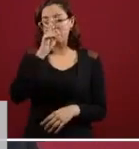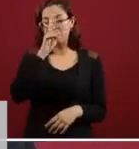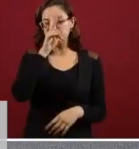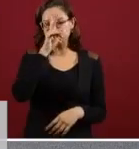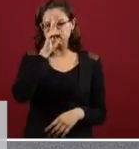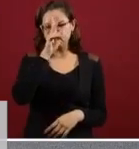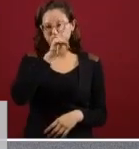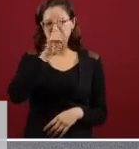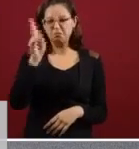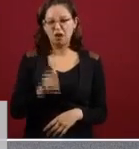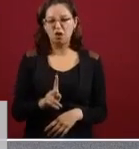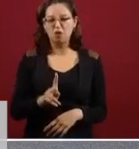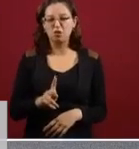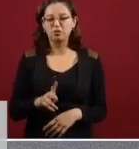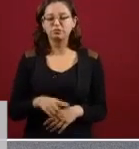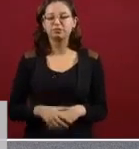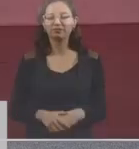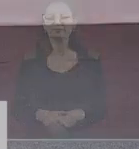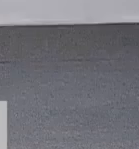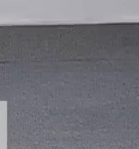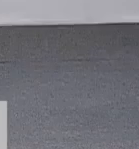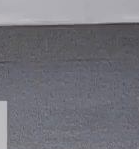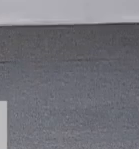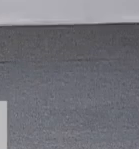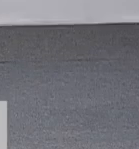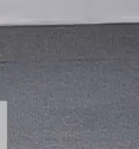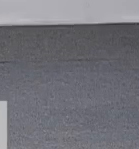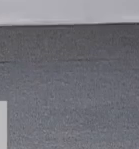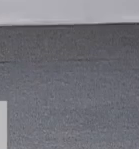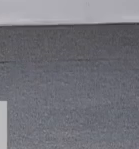realizó, el que se